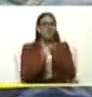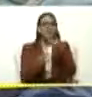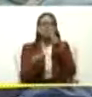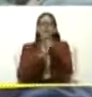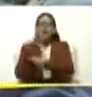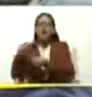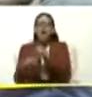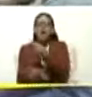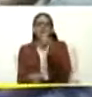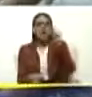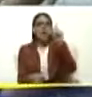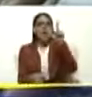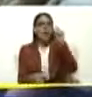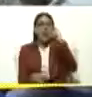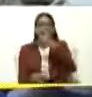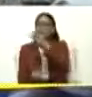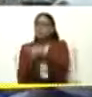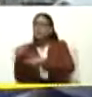Alan?